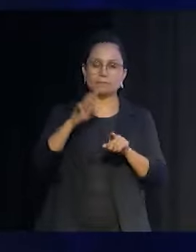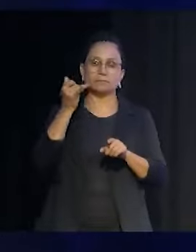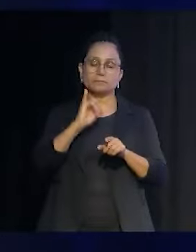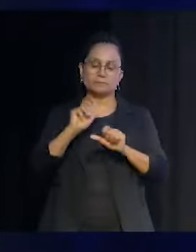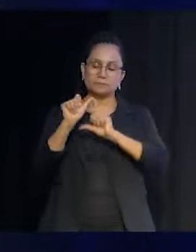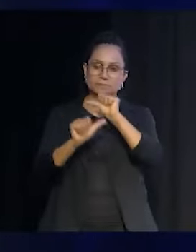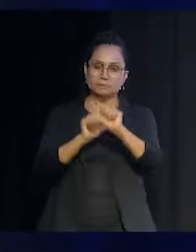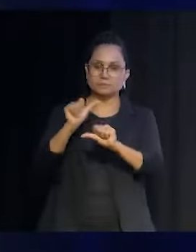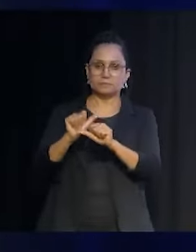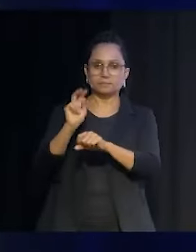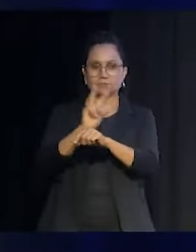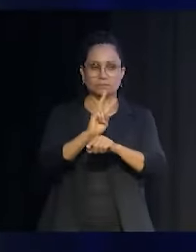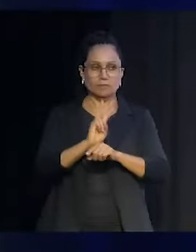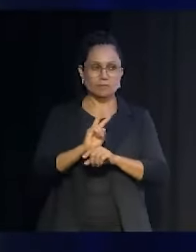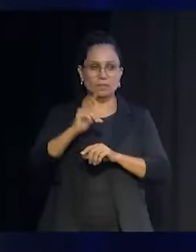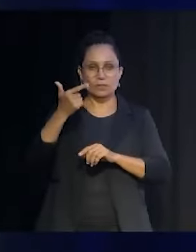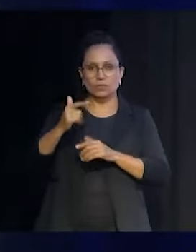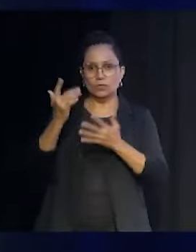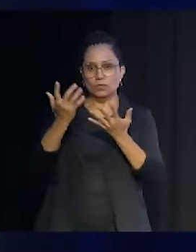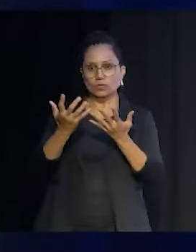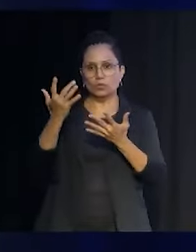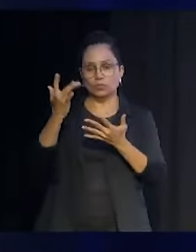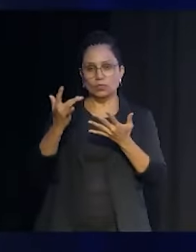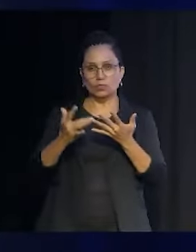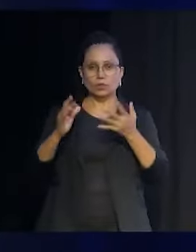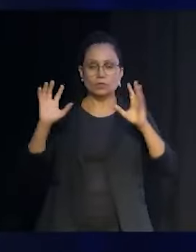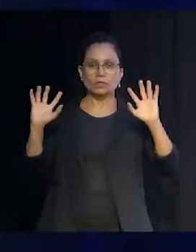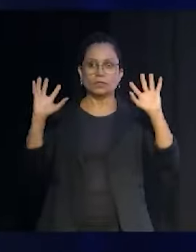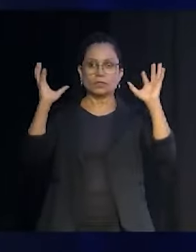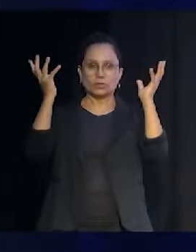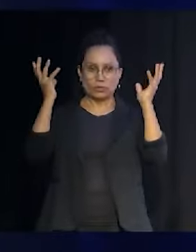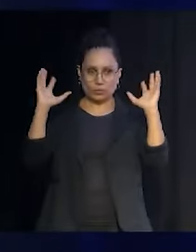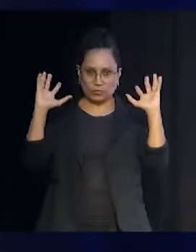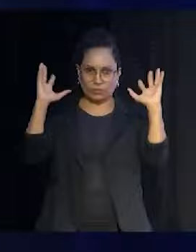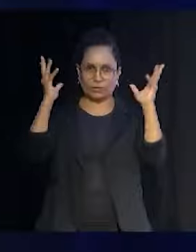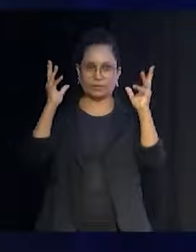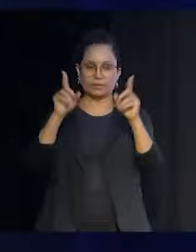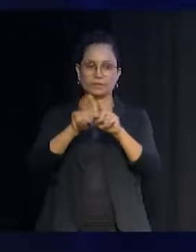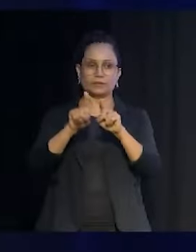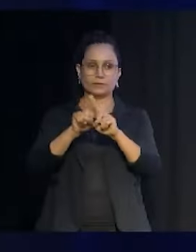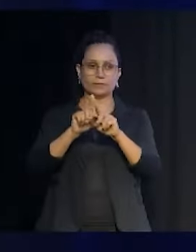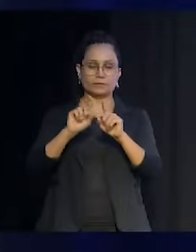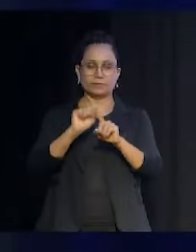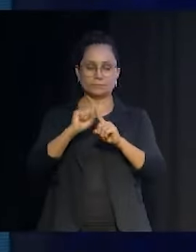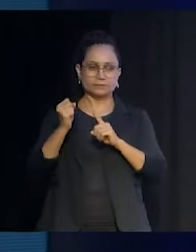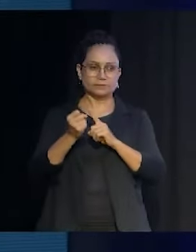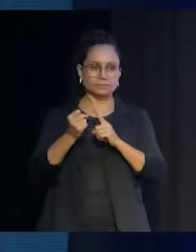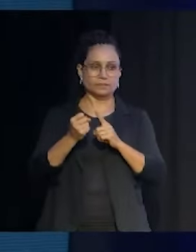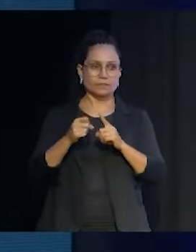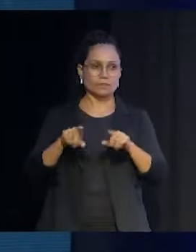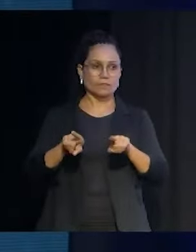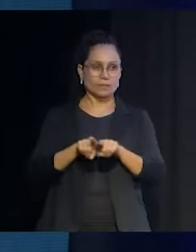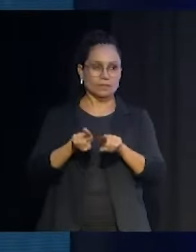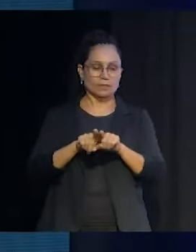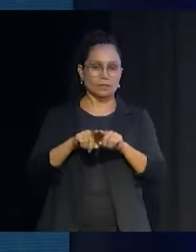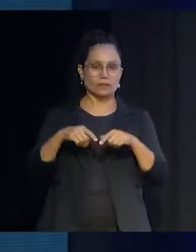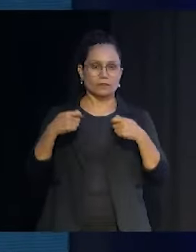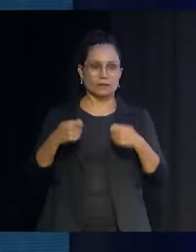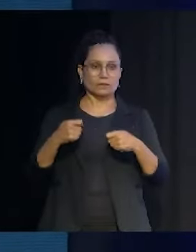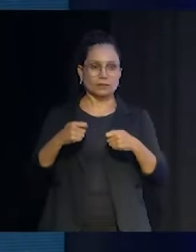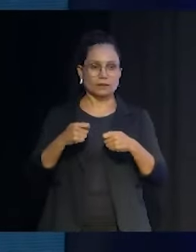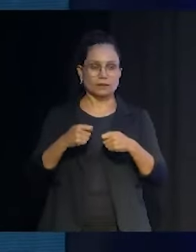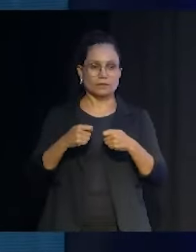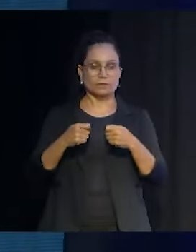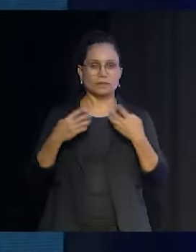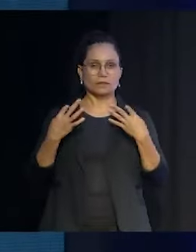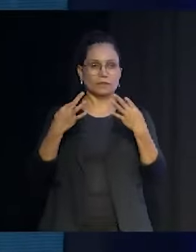con energía energética renovable, con temáticas y disminuyendo las desigualdades sociales. Entonces,